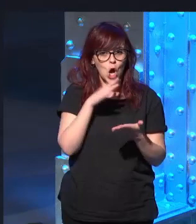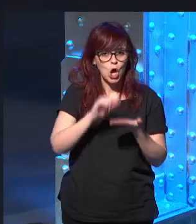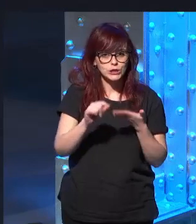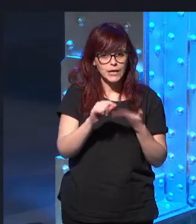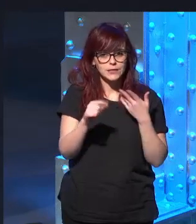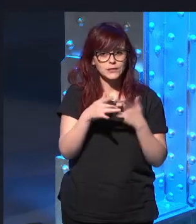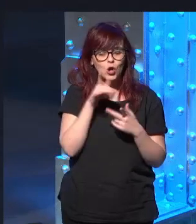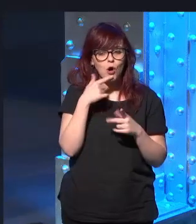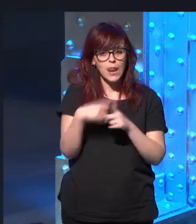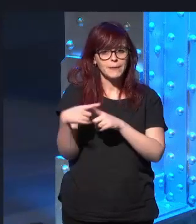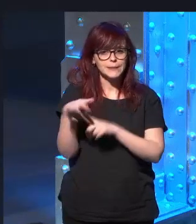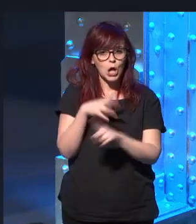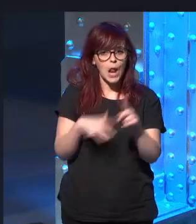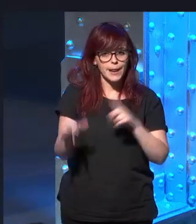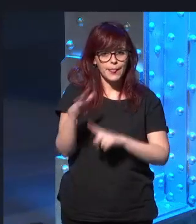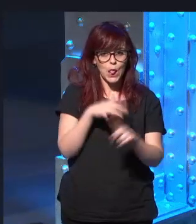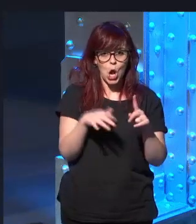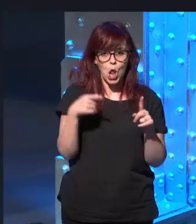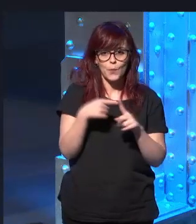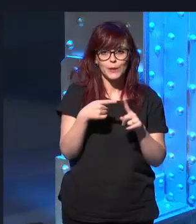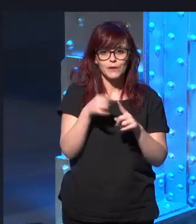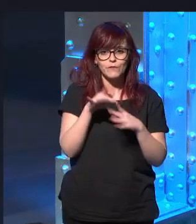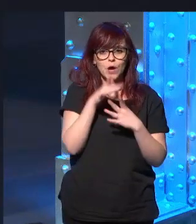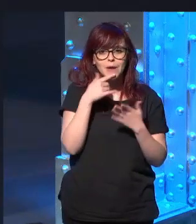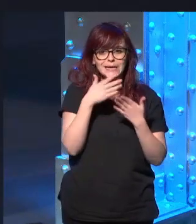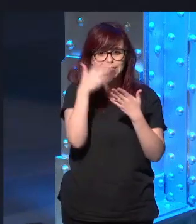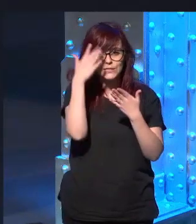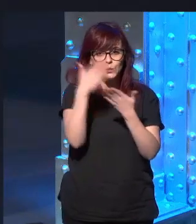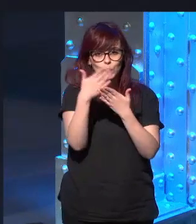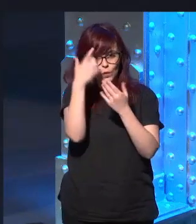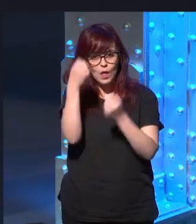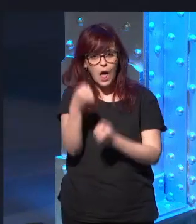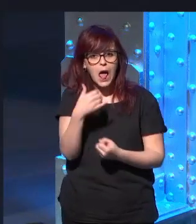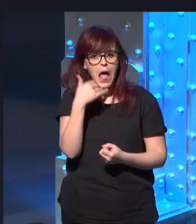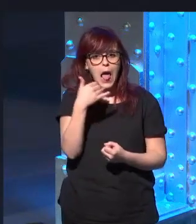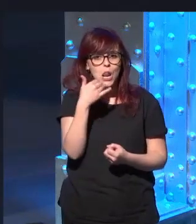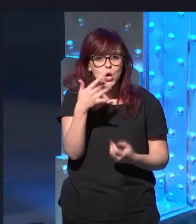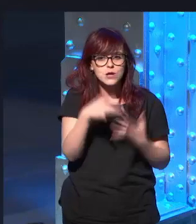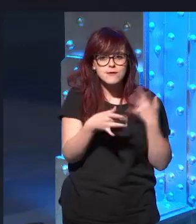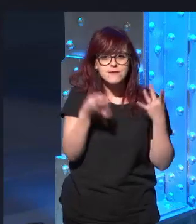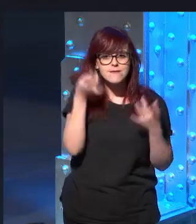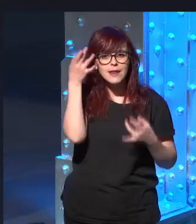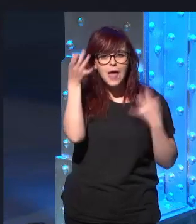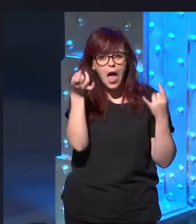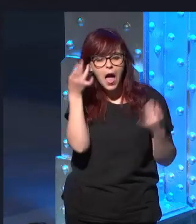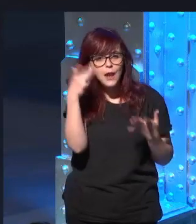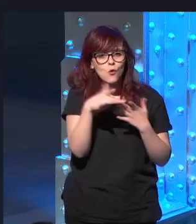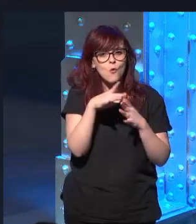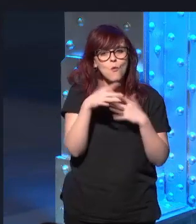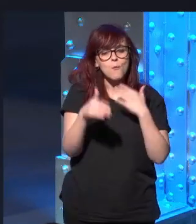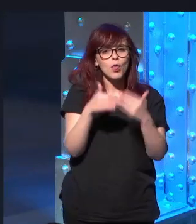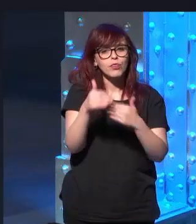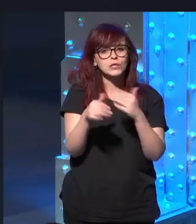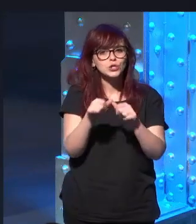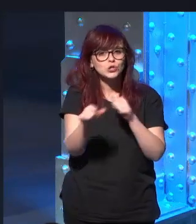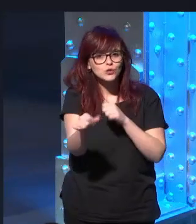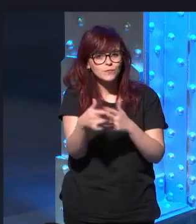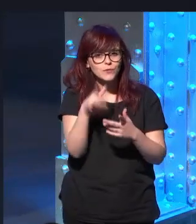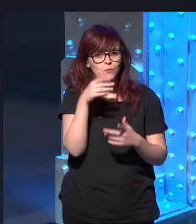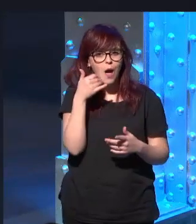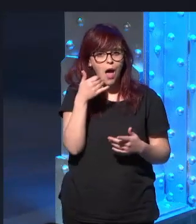sus elementos de alrededor para decidir estudiar algo y crear y formar un proceso a partir de ese algo,